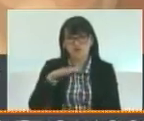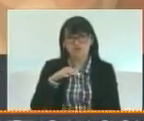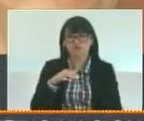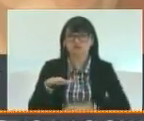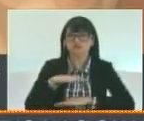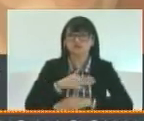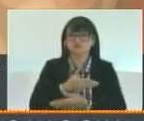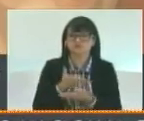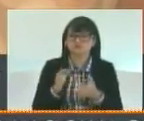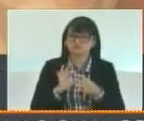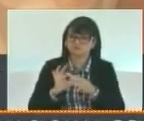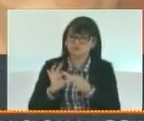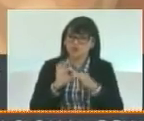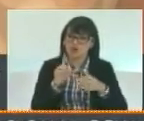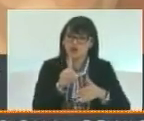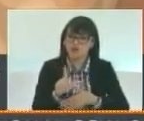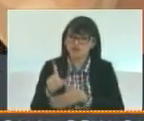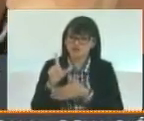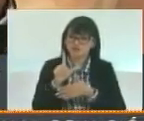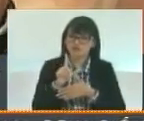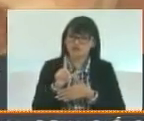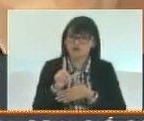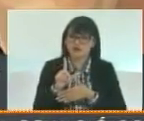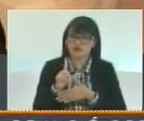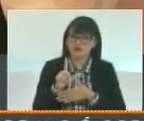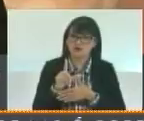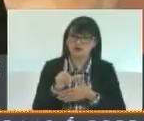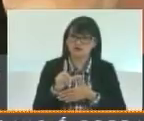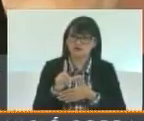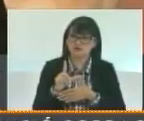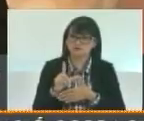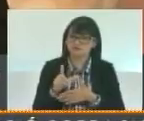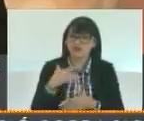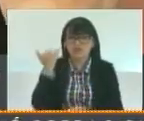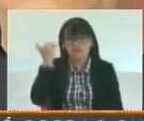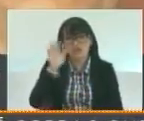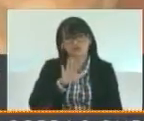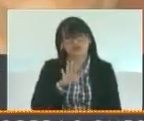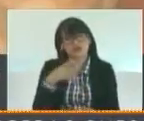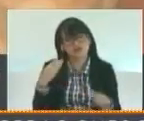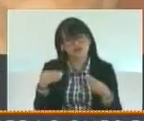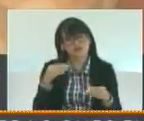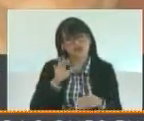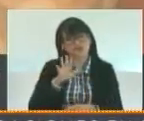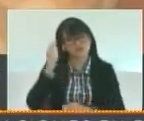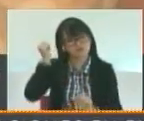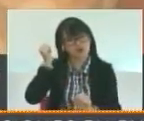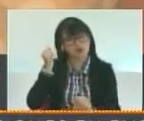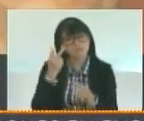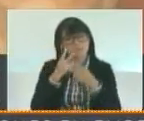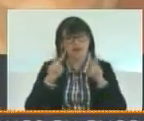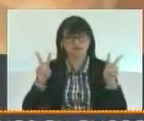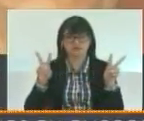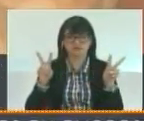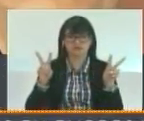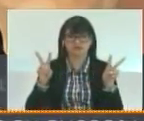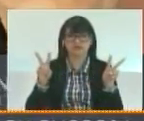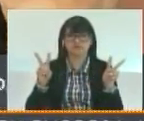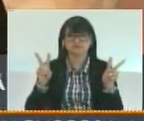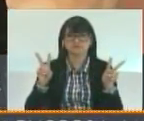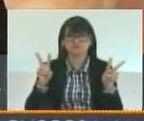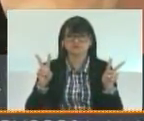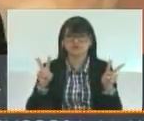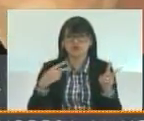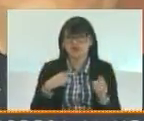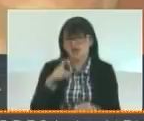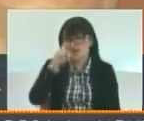de la Unión Latinoamericana y Caribeña. Esa es nuestra intención, esa es la diplomacia bolivariana de paz. Nosotros no vamos ni con